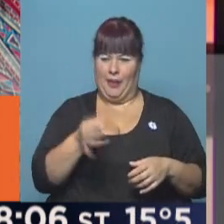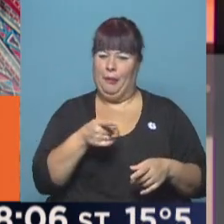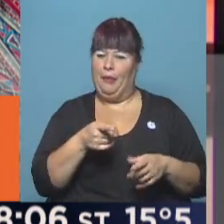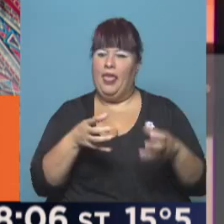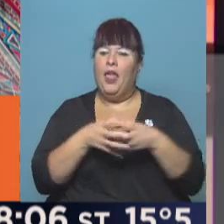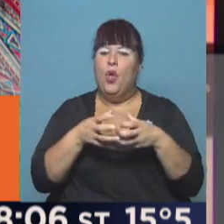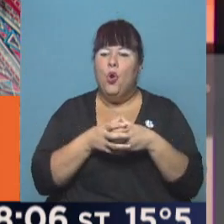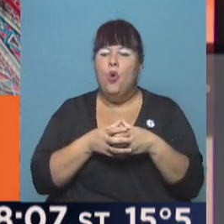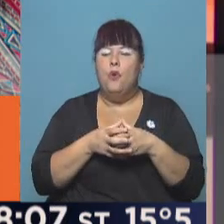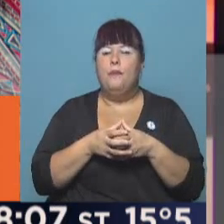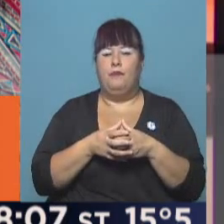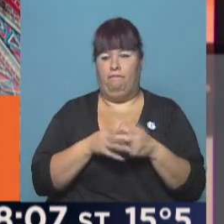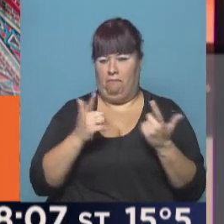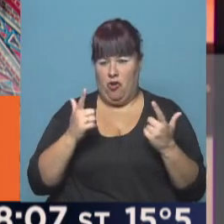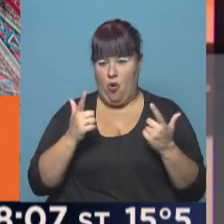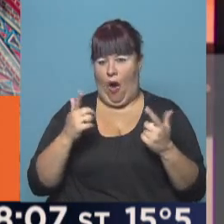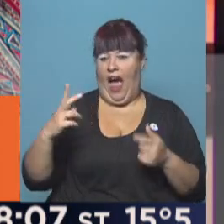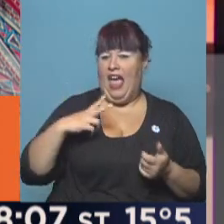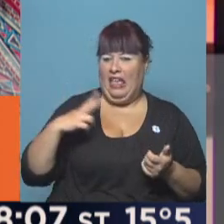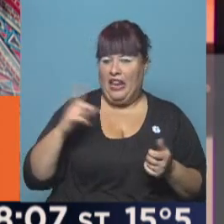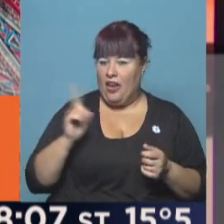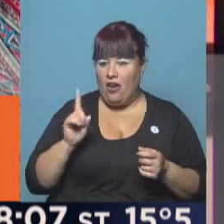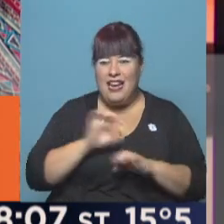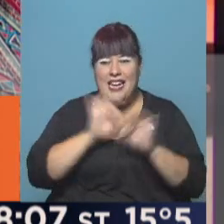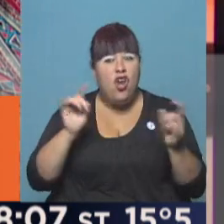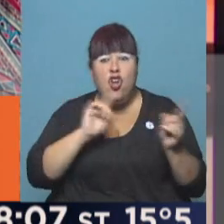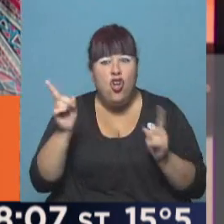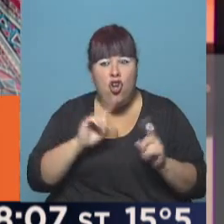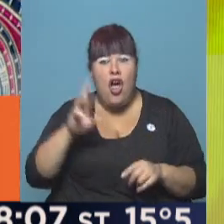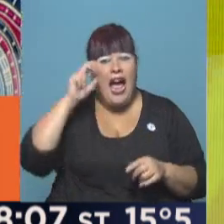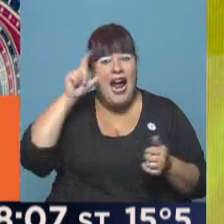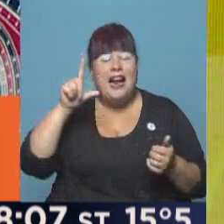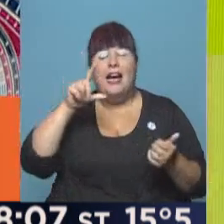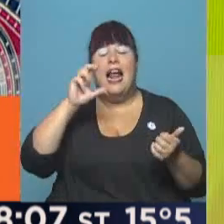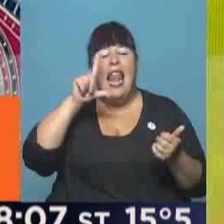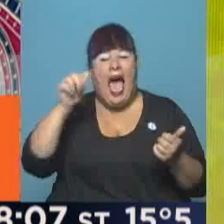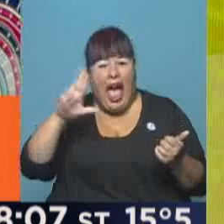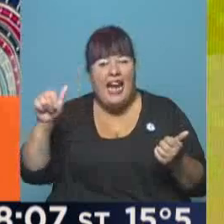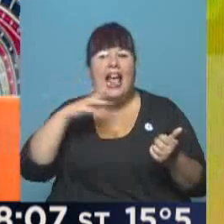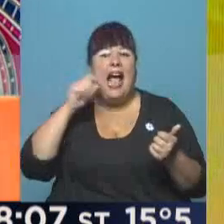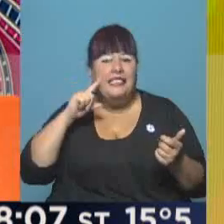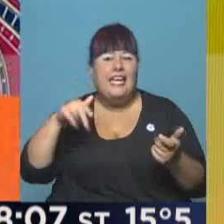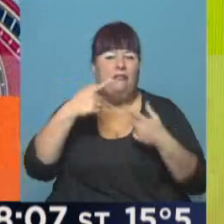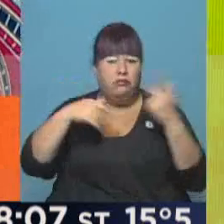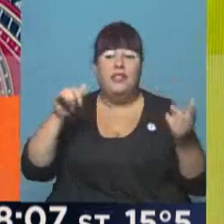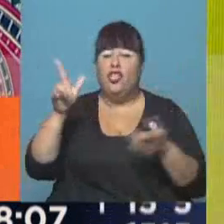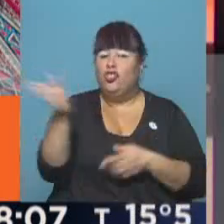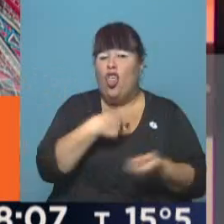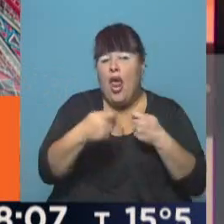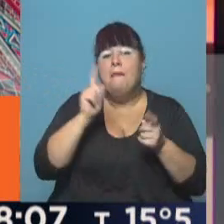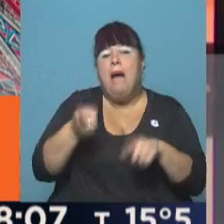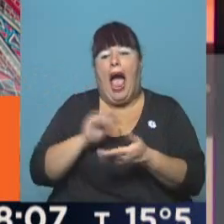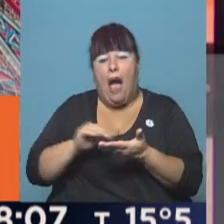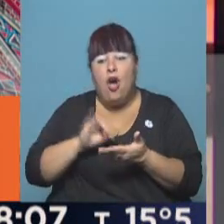que acá no hay una aristocracia. No, Larrea, Castelli y Mateu eran todos comerciantes, más los abogados. Exactamente, pero